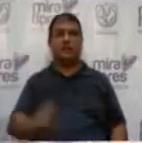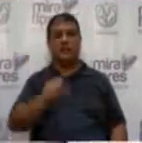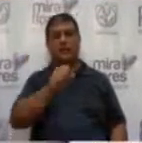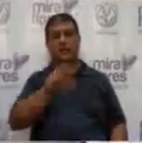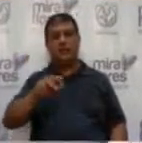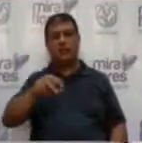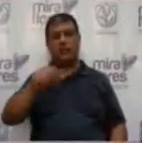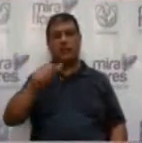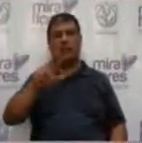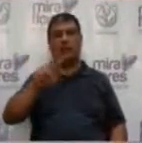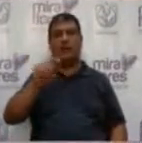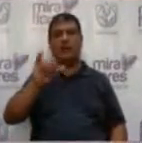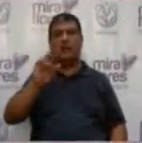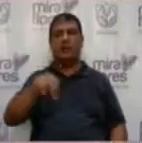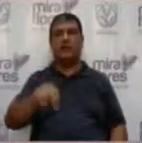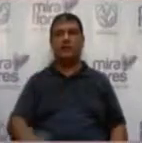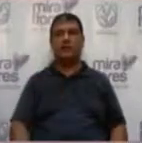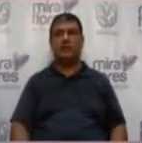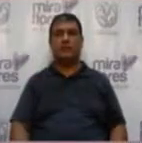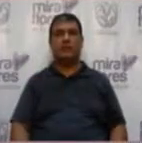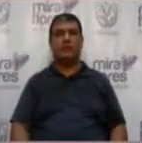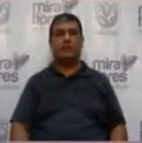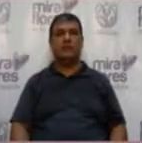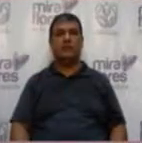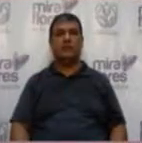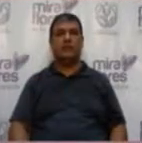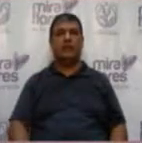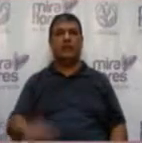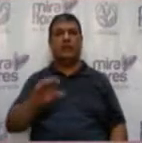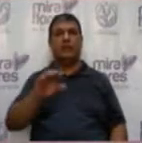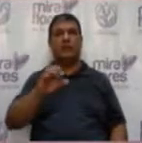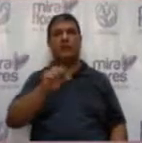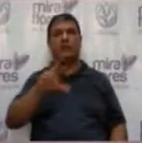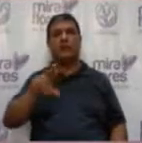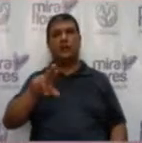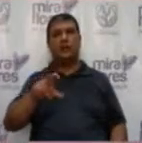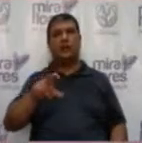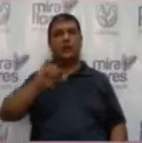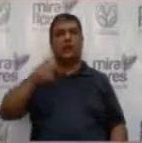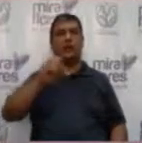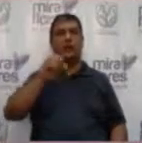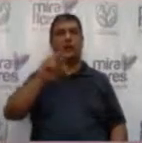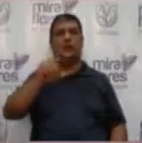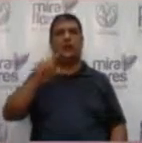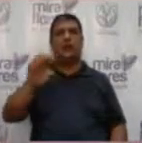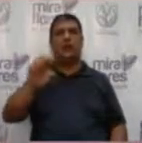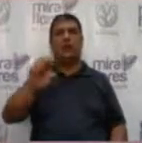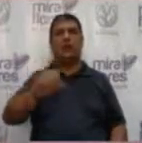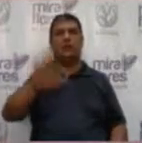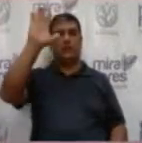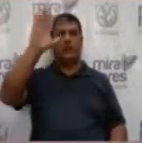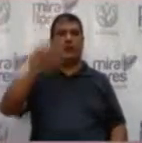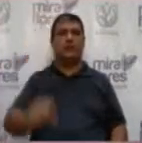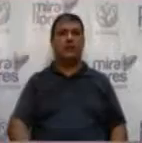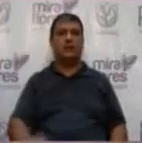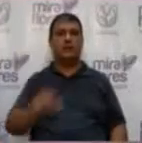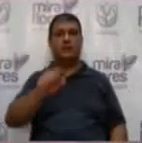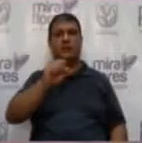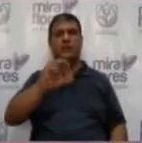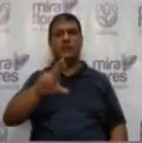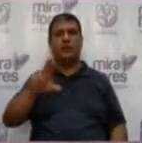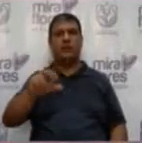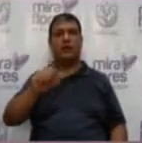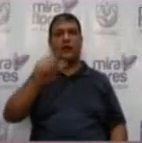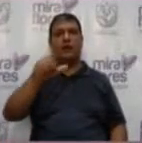señor Martín Bustamante Castro, señor Jorge de Albertis González del Riego,